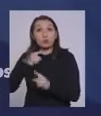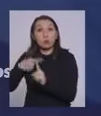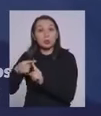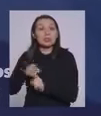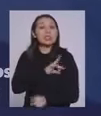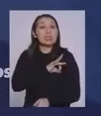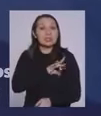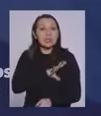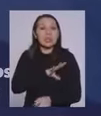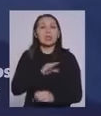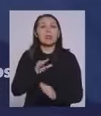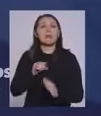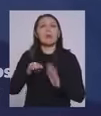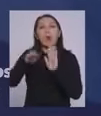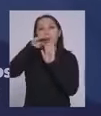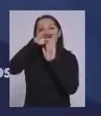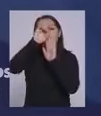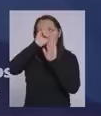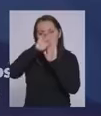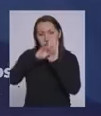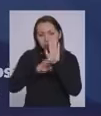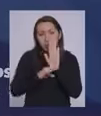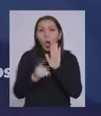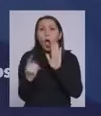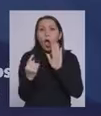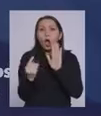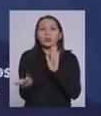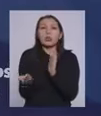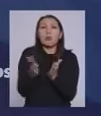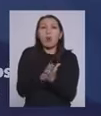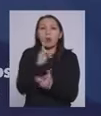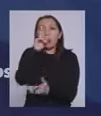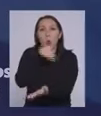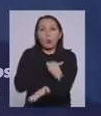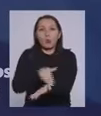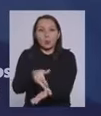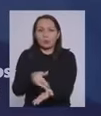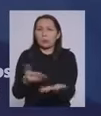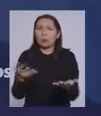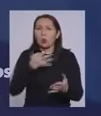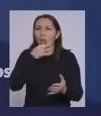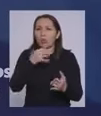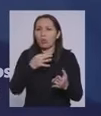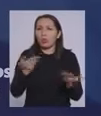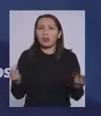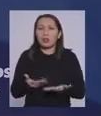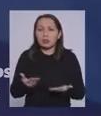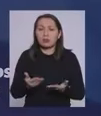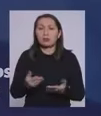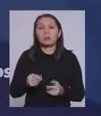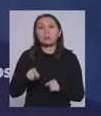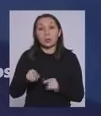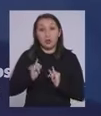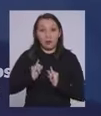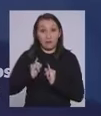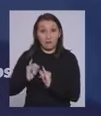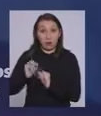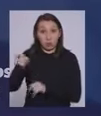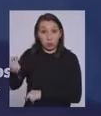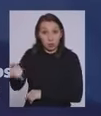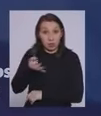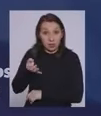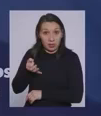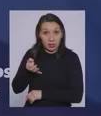ocupa el lugar 11 en muertes por millón. ¿Por qué digo eso? Porque justamente en el informe que usted